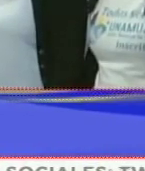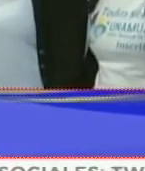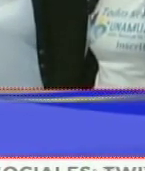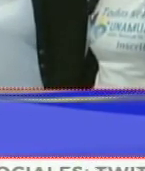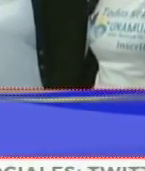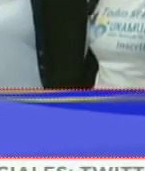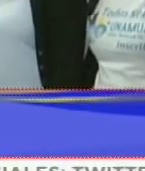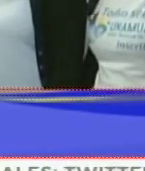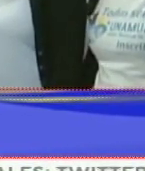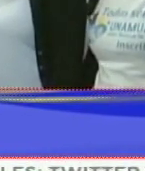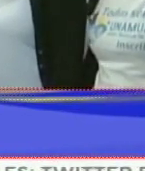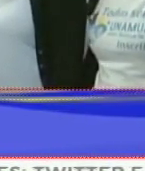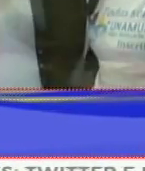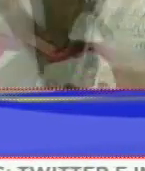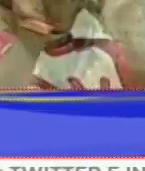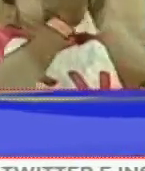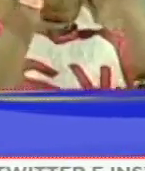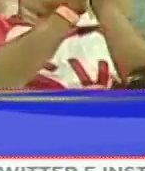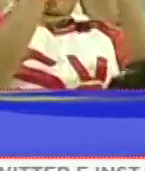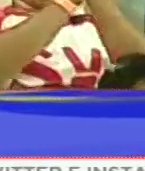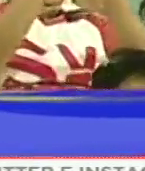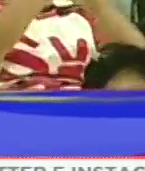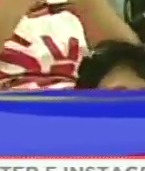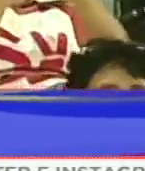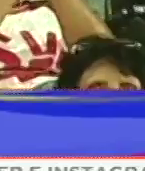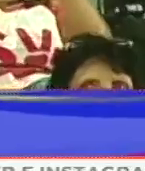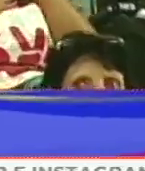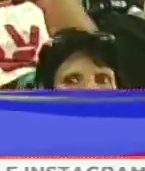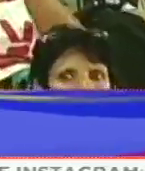Carrizal. Bueno, un aplauso desde aquí, mujer,